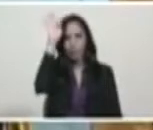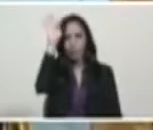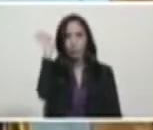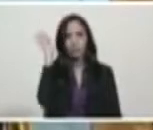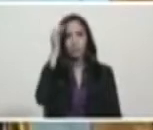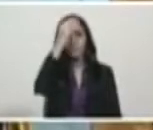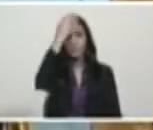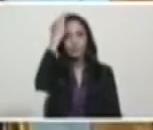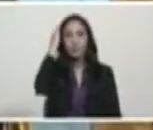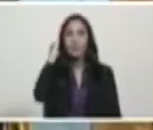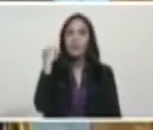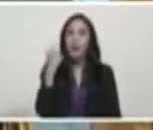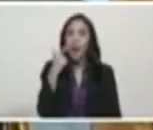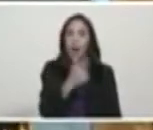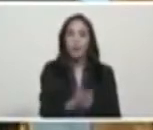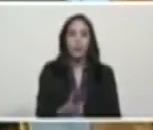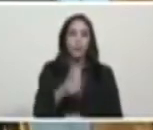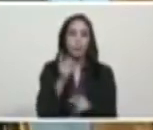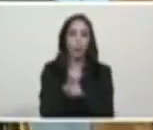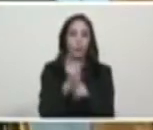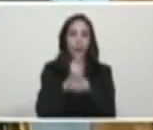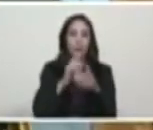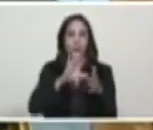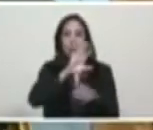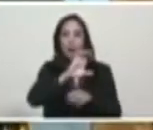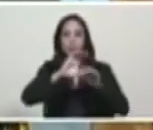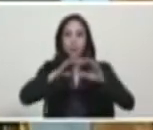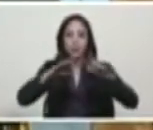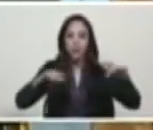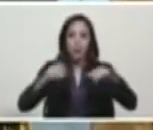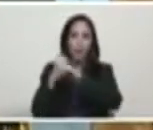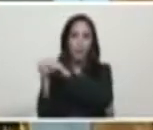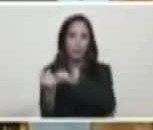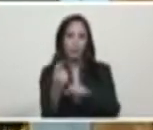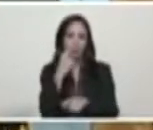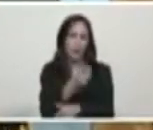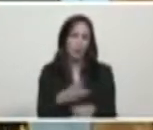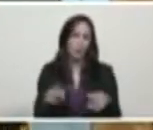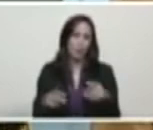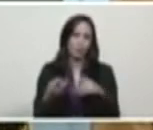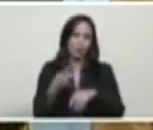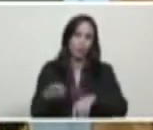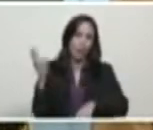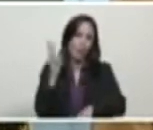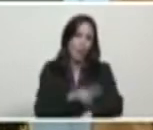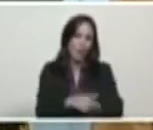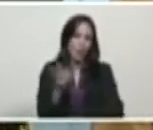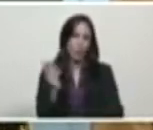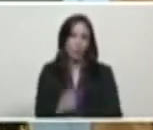que termina la final, nos roban la Serie del Caribe. Por eso que les digo, son unos sucios ustedes,